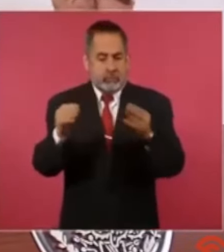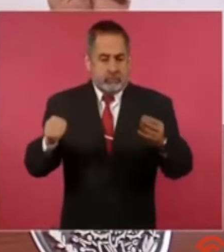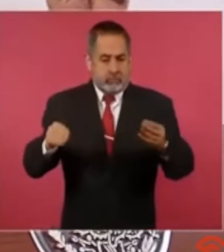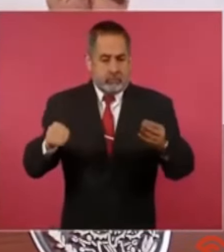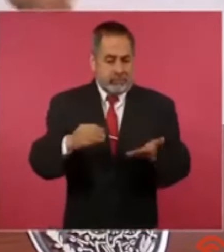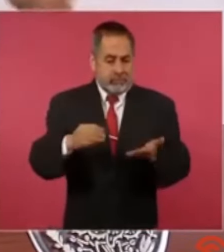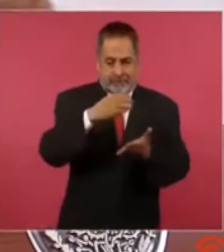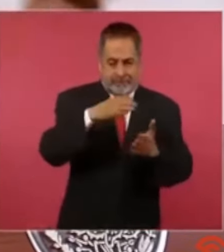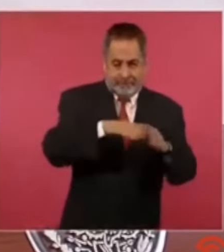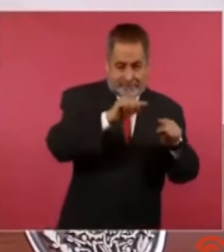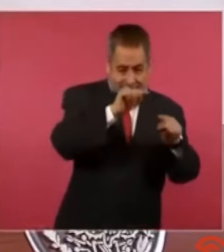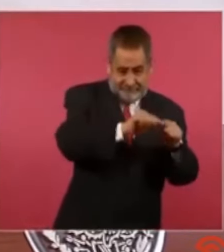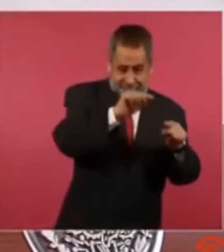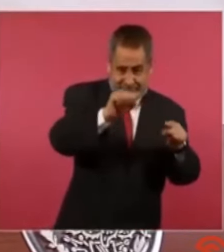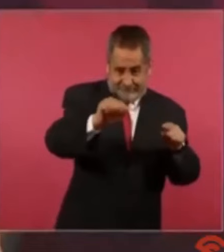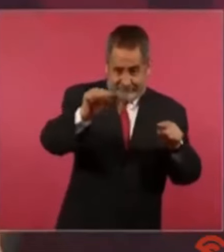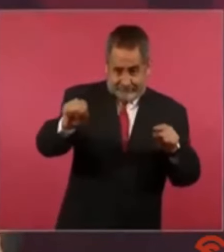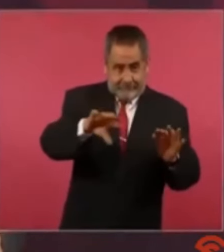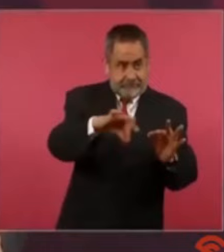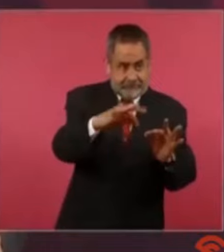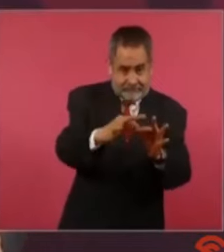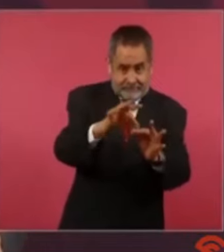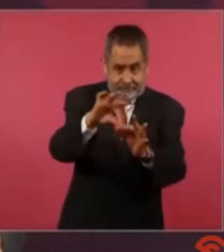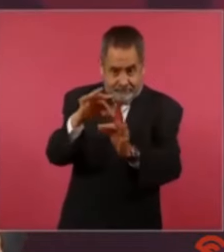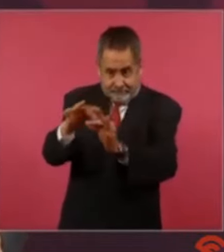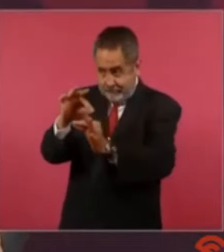estaciones terminadas,